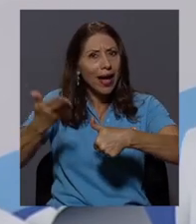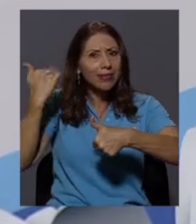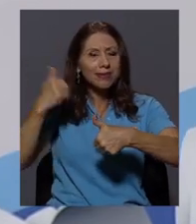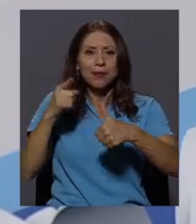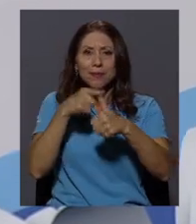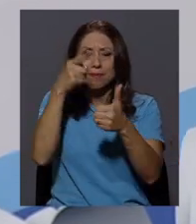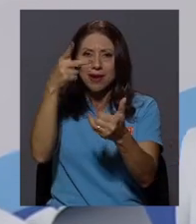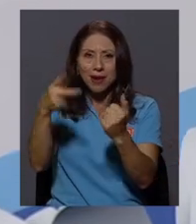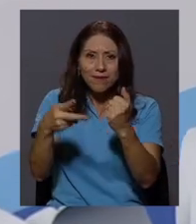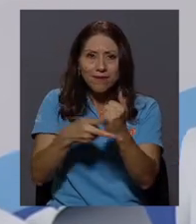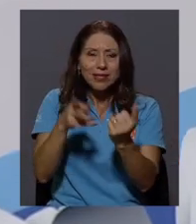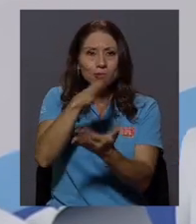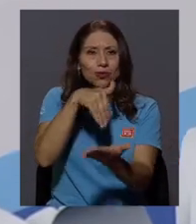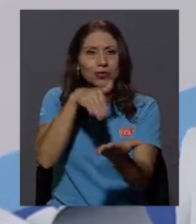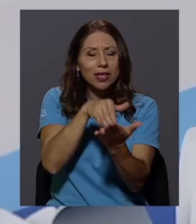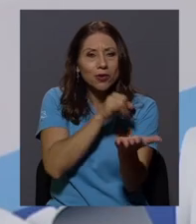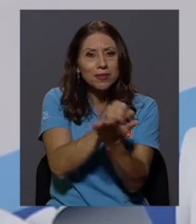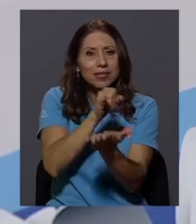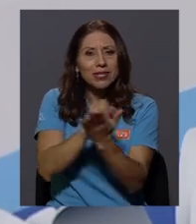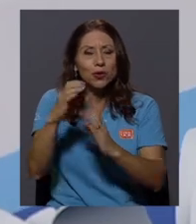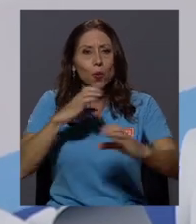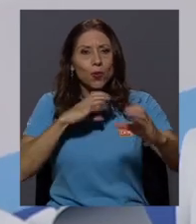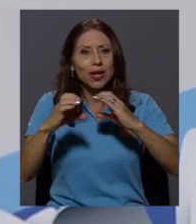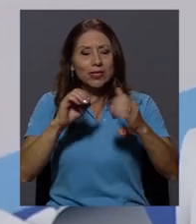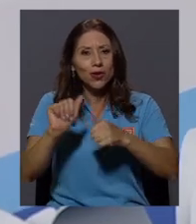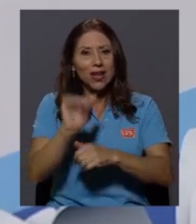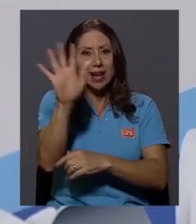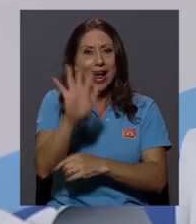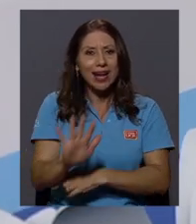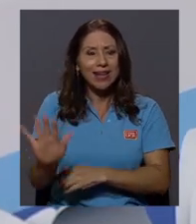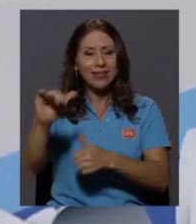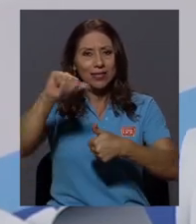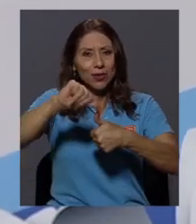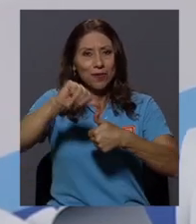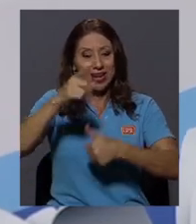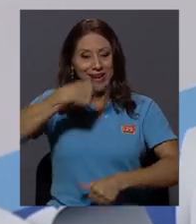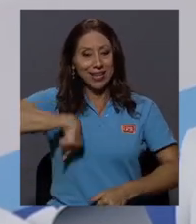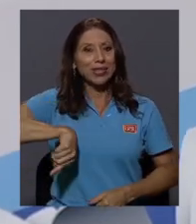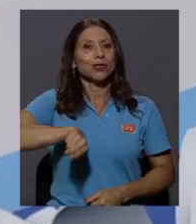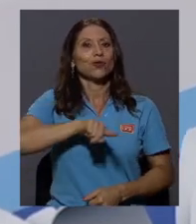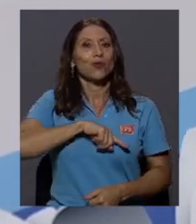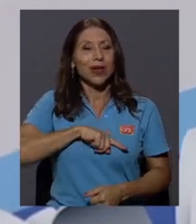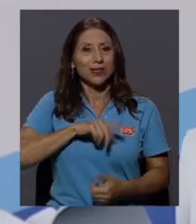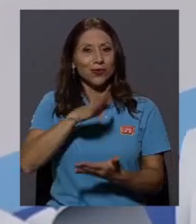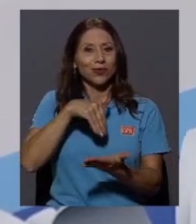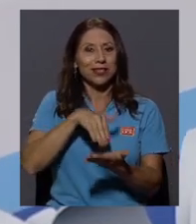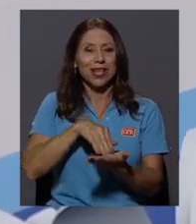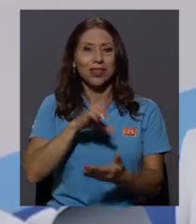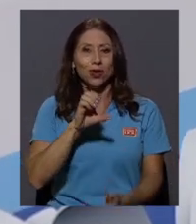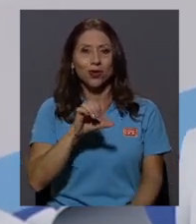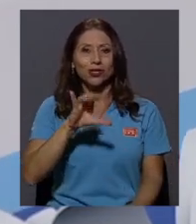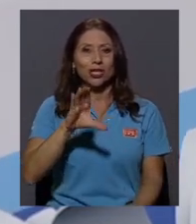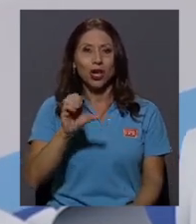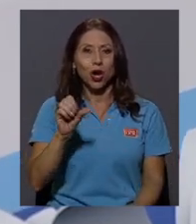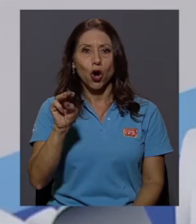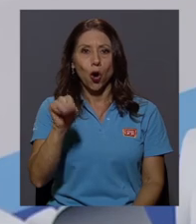investigación en comunicación en el caribe y centroamérica que es nuestro centro de investigación en el sicom y